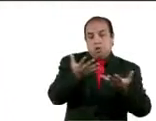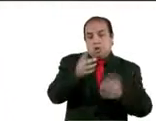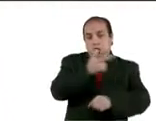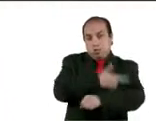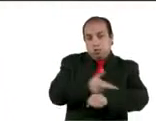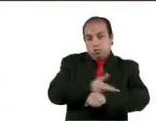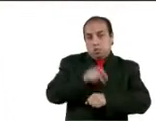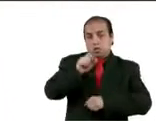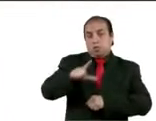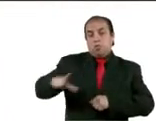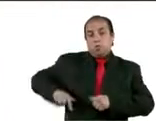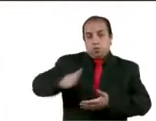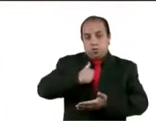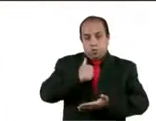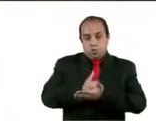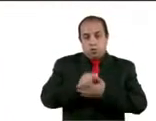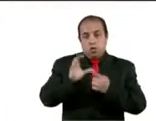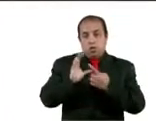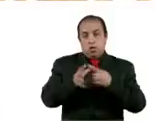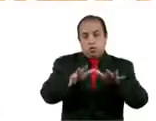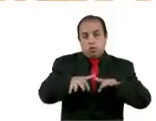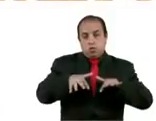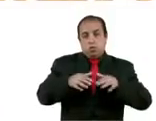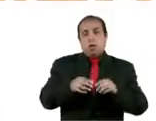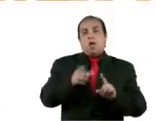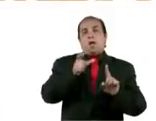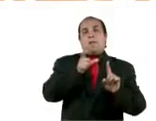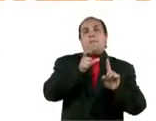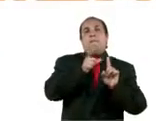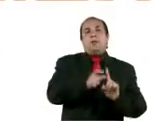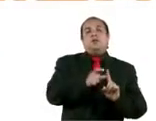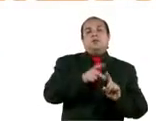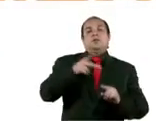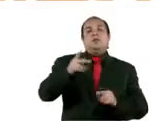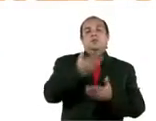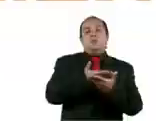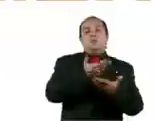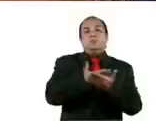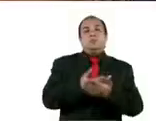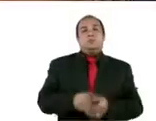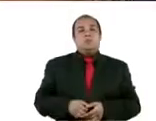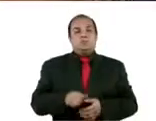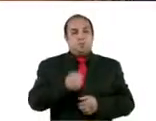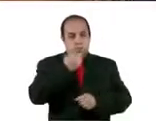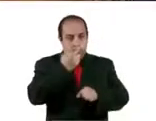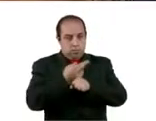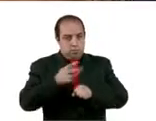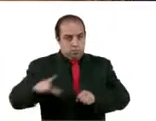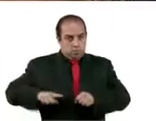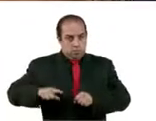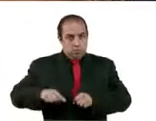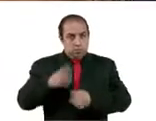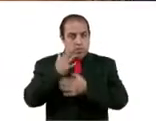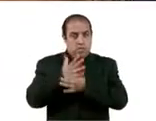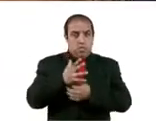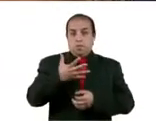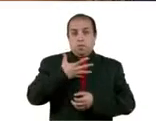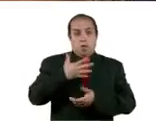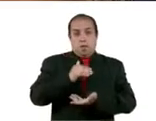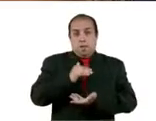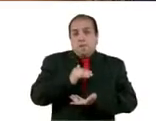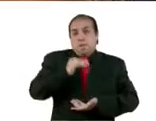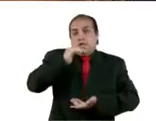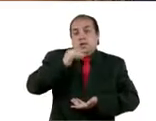el gobierno de la ciudad del Congreso a defender su propuesta. El secretario de Gobierno ayer decía que no va a haber ampliación de recursos para ellos.